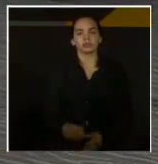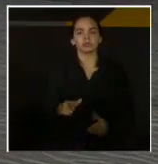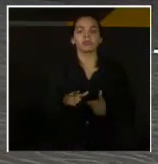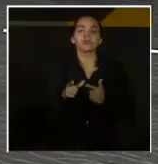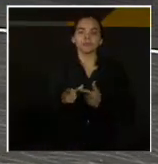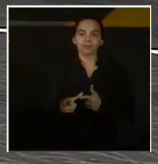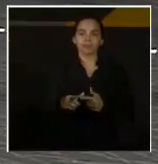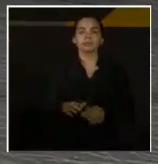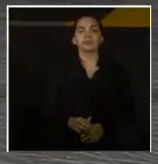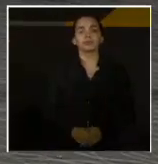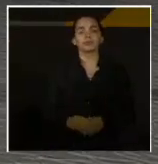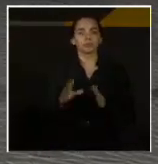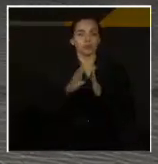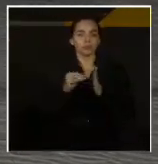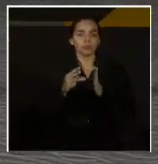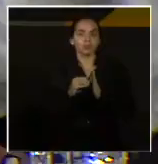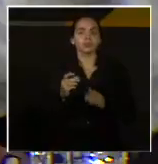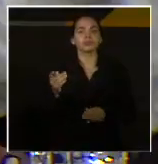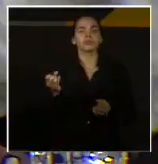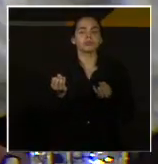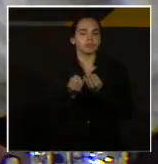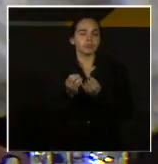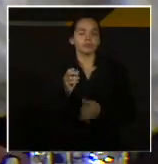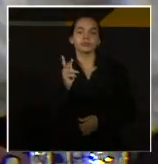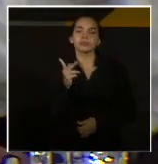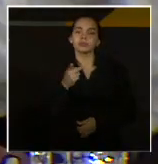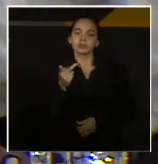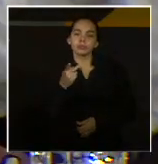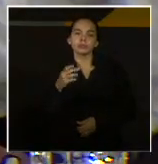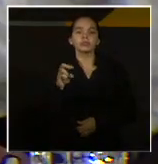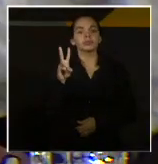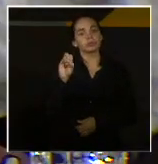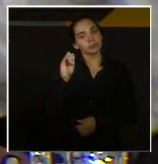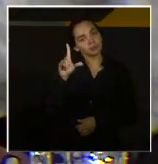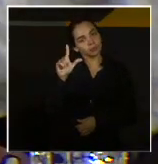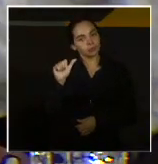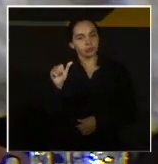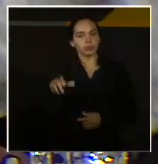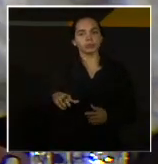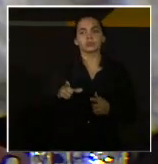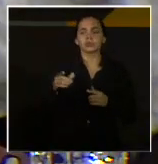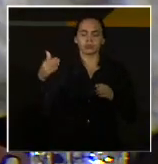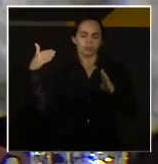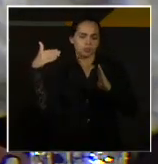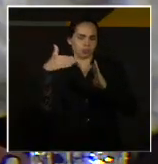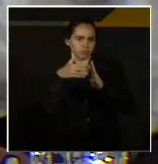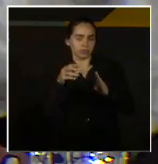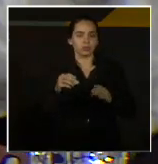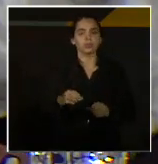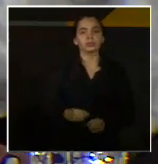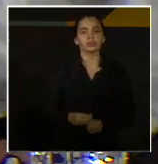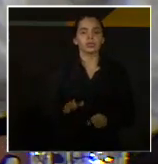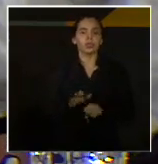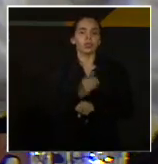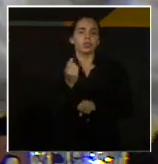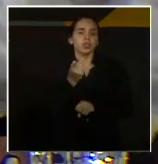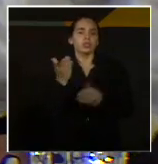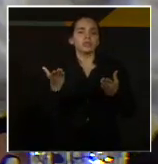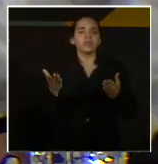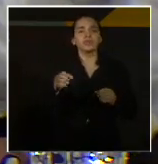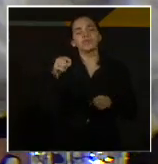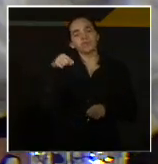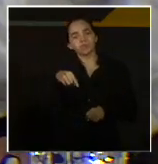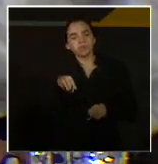Adelante, la réplica. Le haría la misma pregunta que al candidato Vila. Si ve algún obstáculo o por qué no lo hemos logrado en